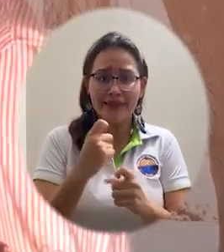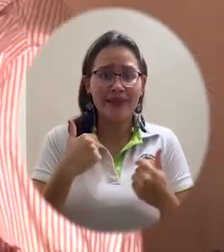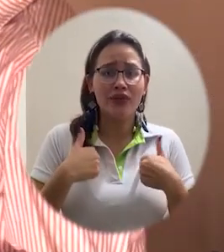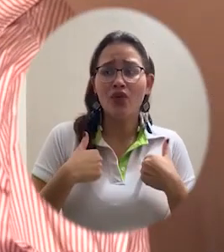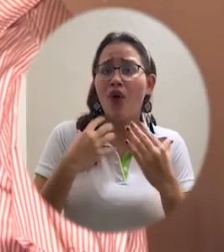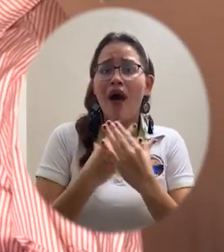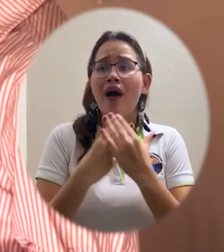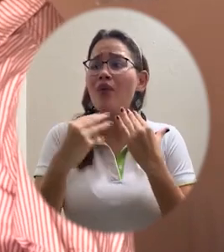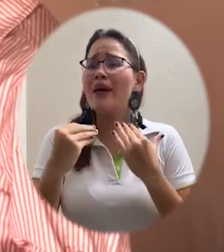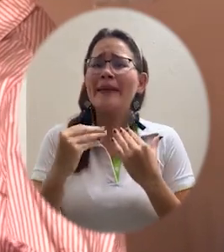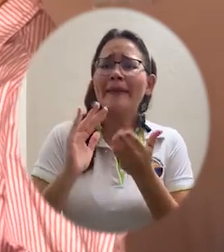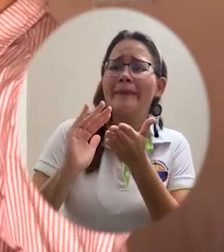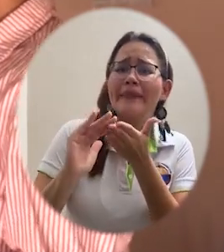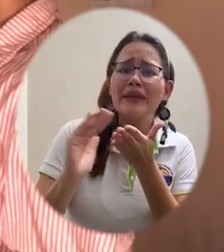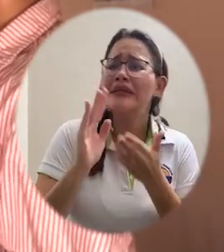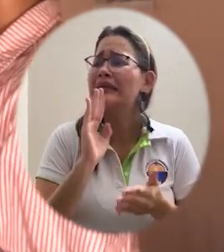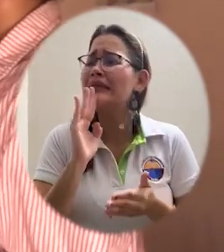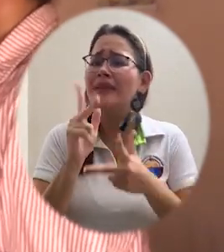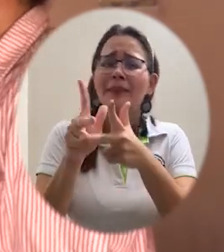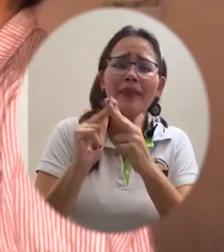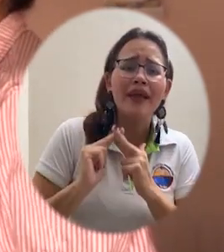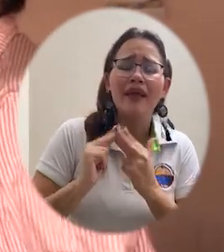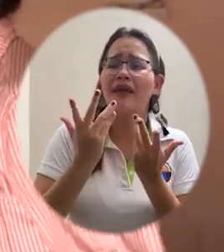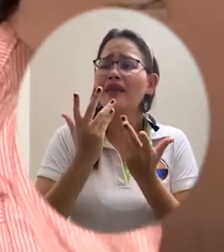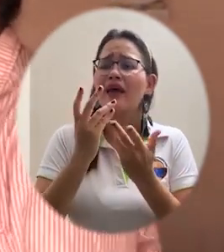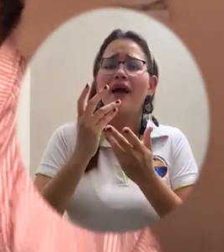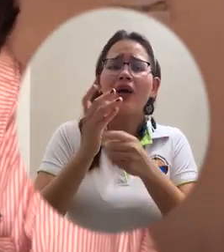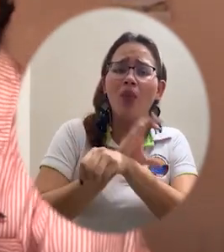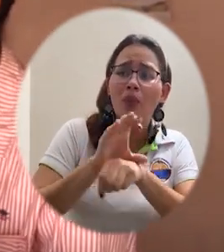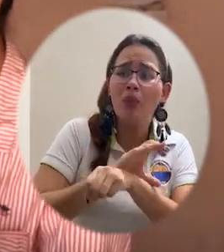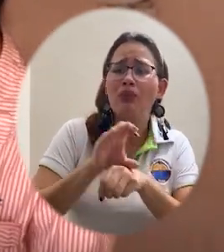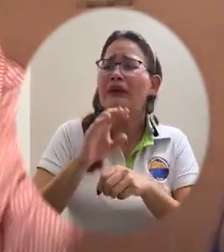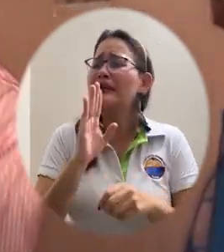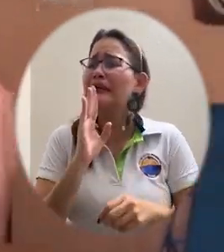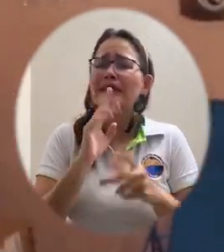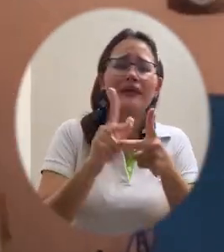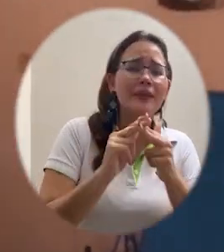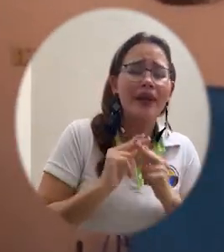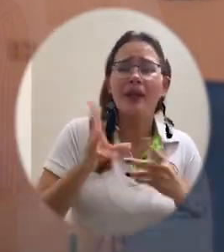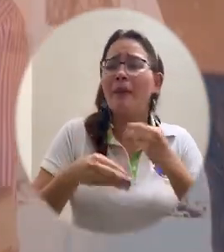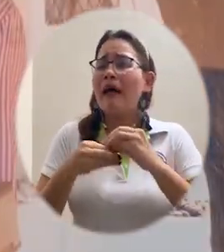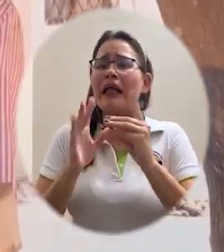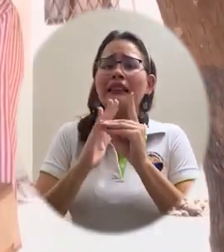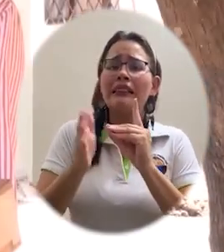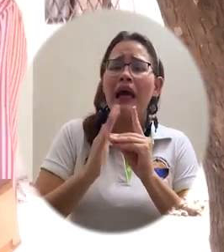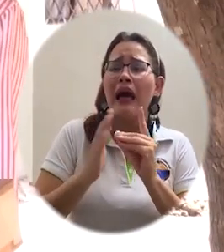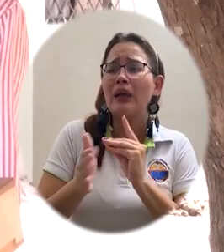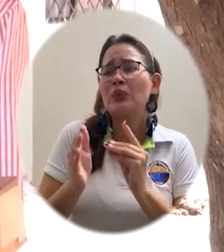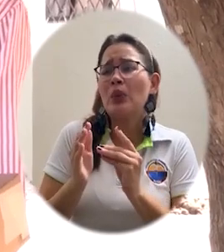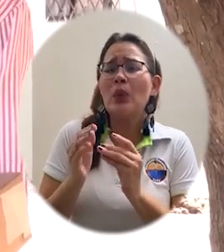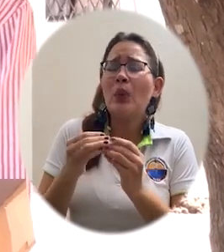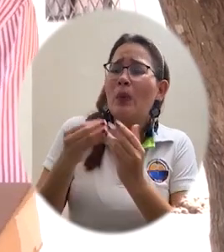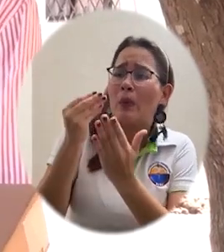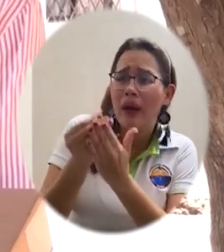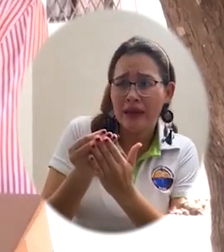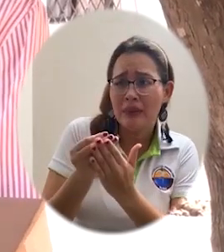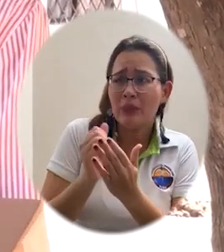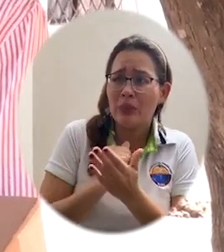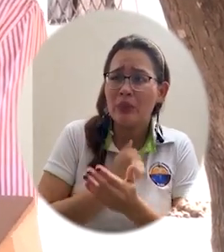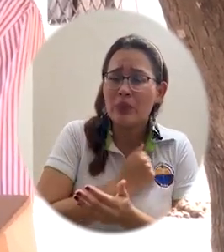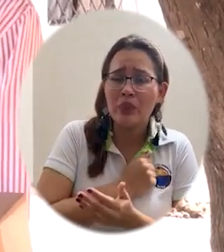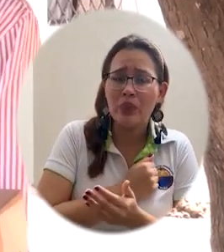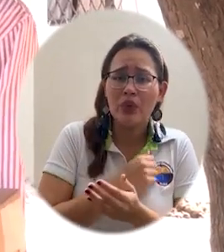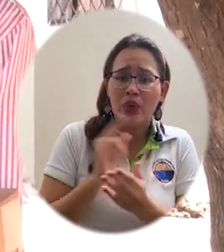casa a prestar computador, a hacer paquetes de recarga. Esto es una gran ayuda que me llega